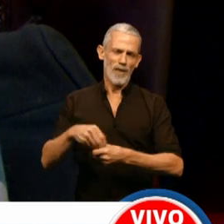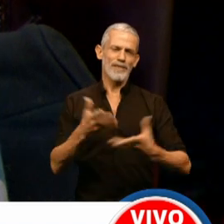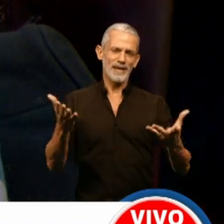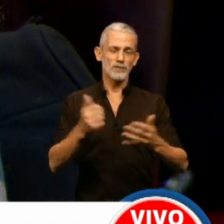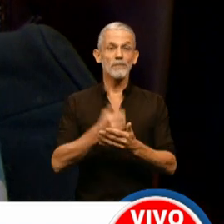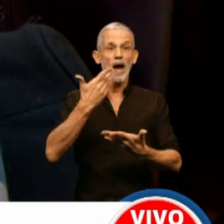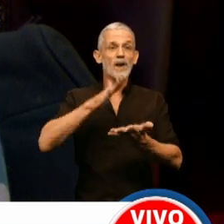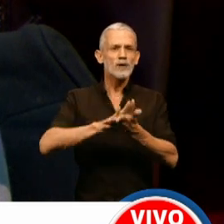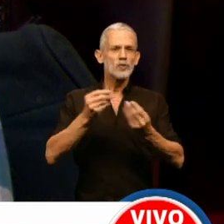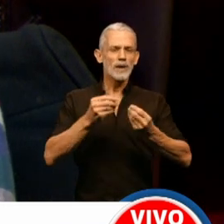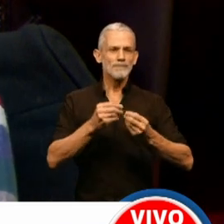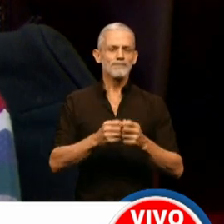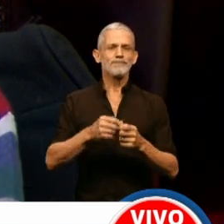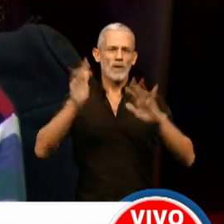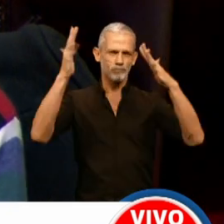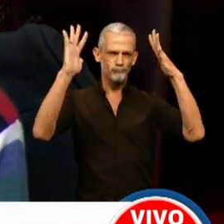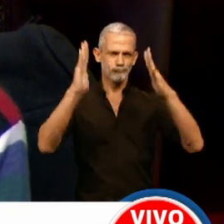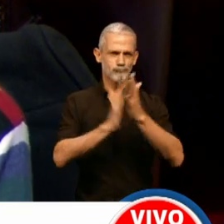hablar de trabajo digno